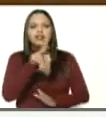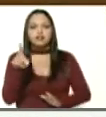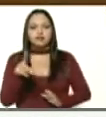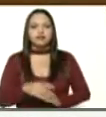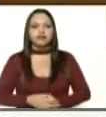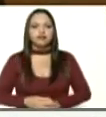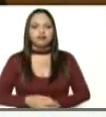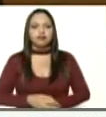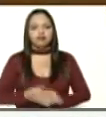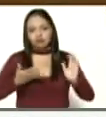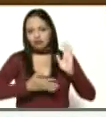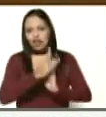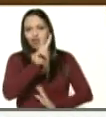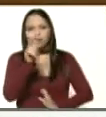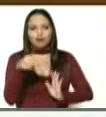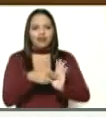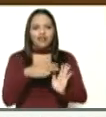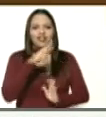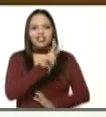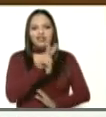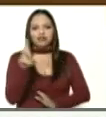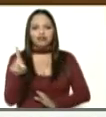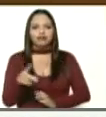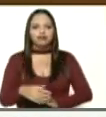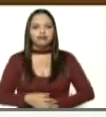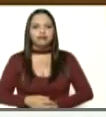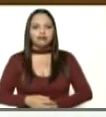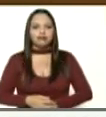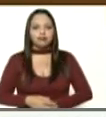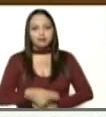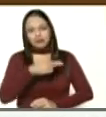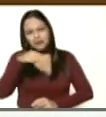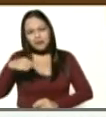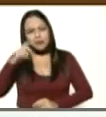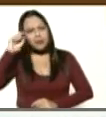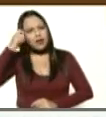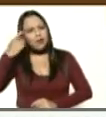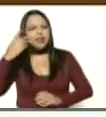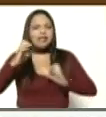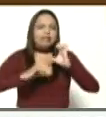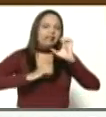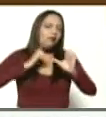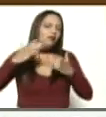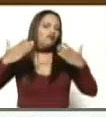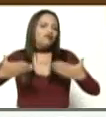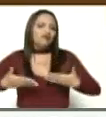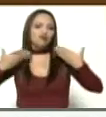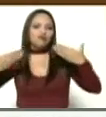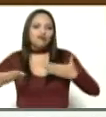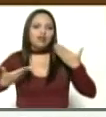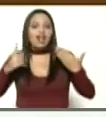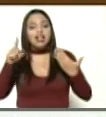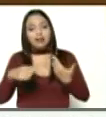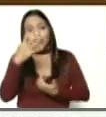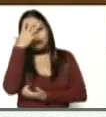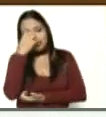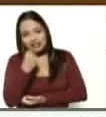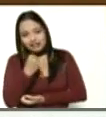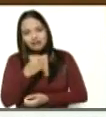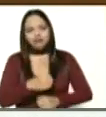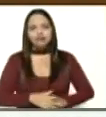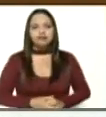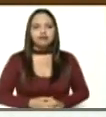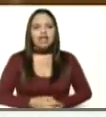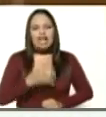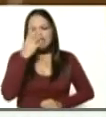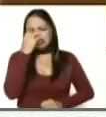llegar al 21. Y uno lo recuerda con mucho entusiasmo, con mucha alegría, pero también con tristeza. Y bueno,